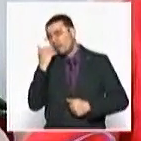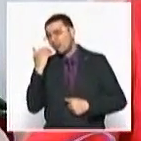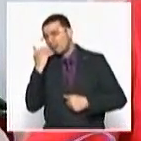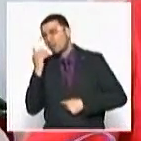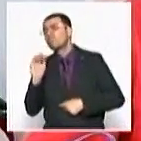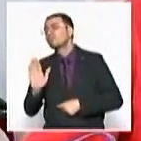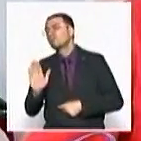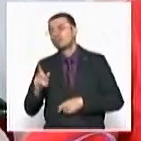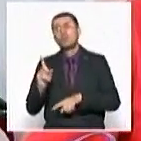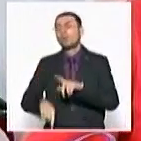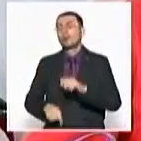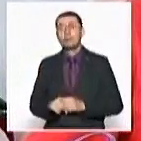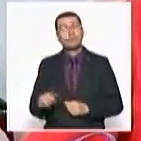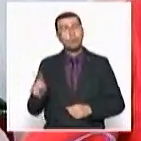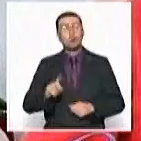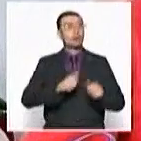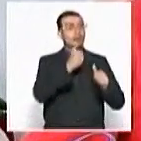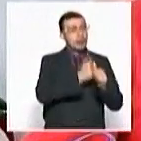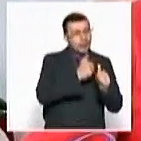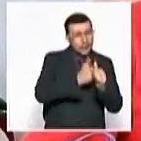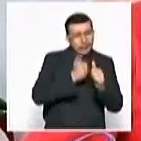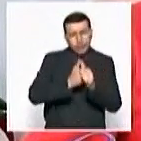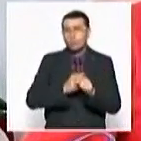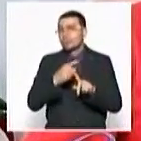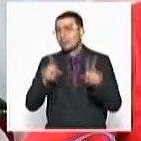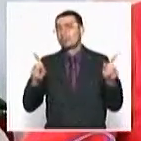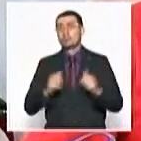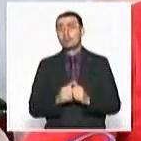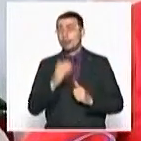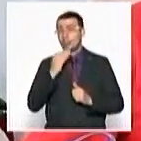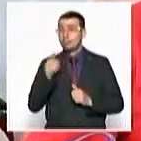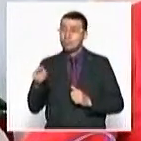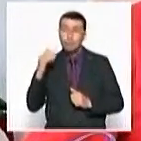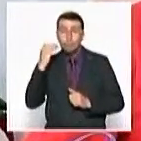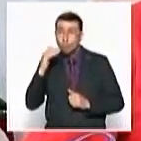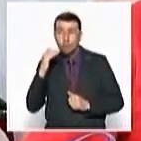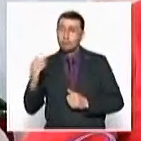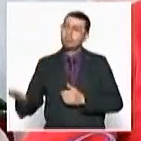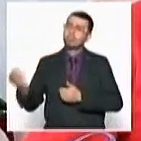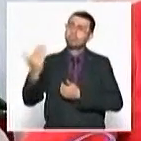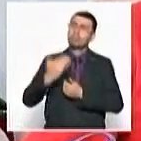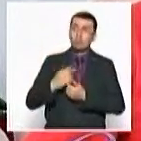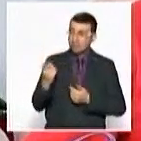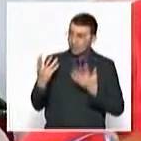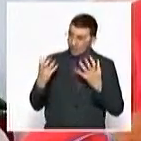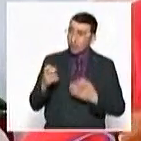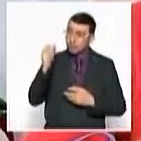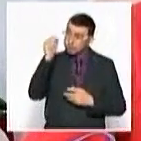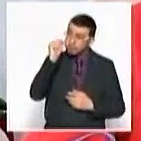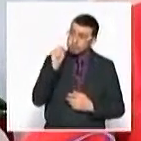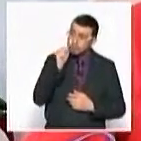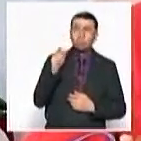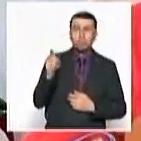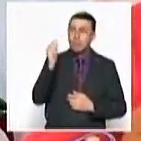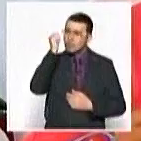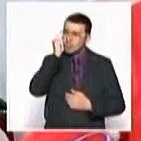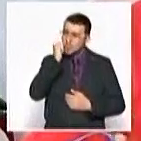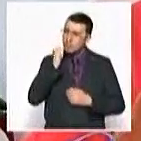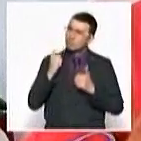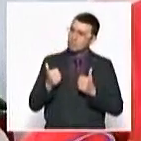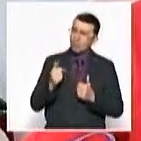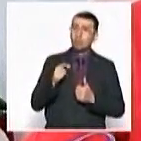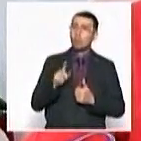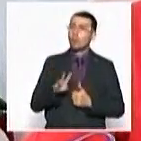No, cada ser es individual. Si a mí me llega una mujer, por ejemplo, que dice que quiere quedar en embarazo, está menstruando bien, tiene